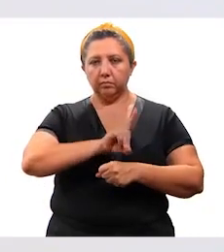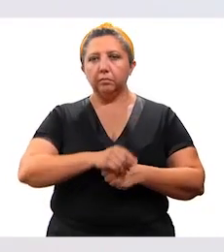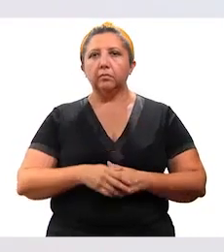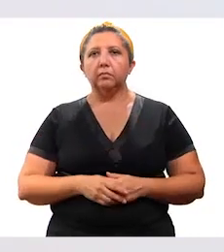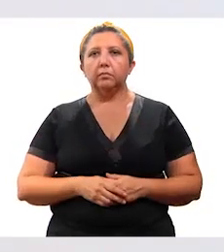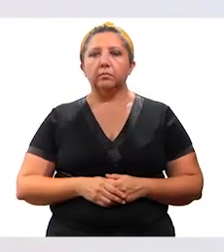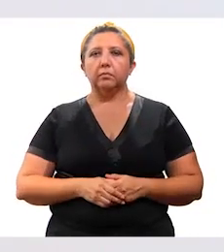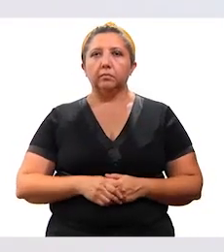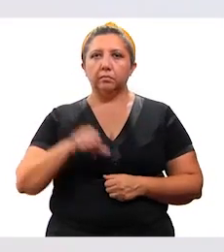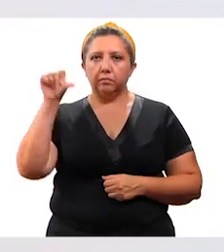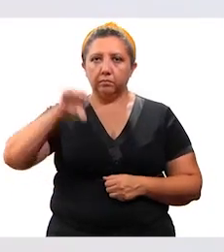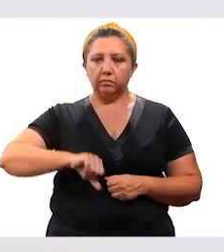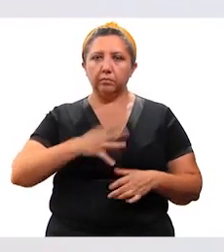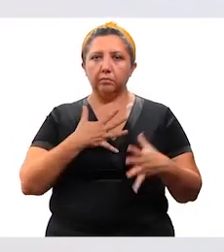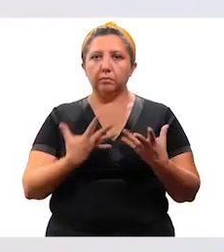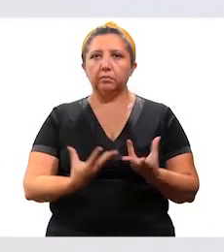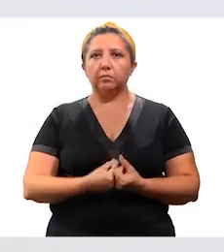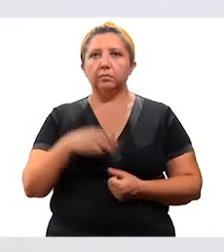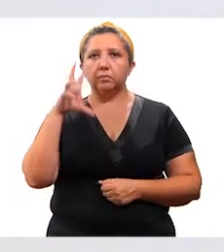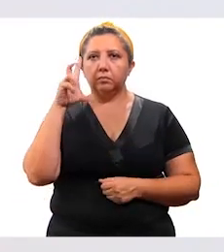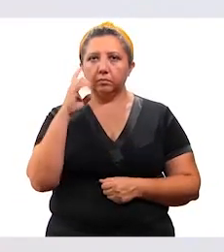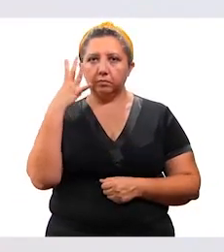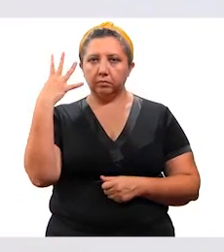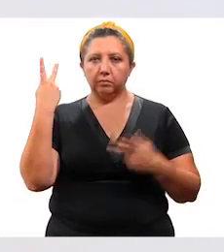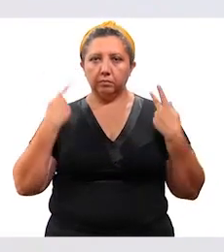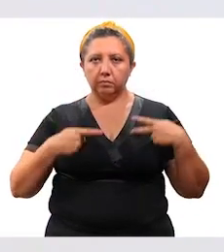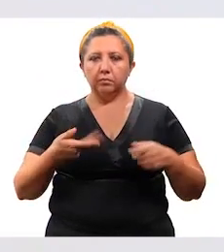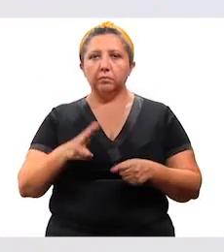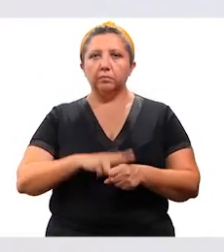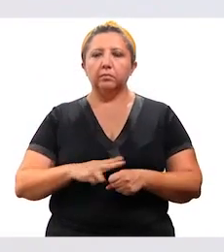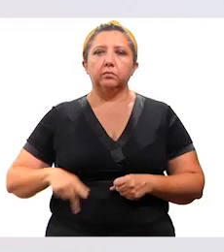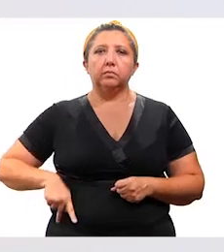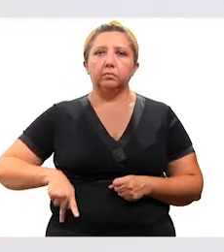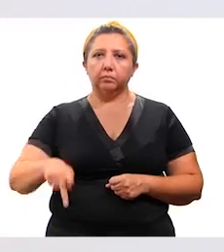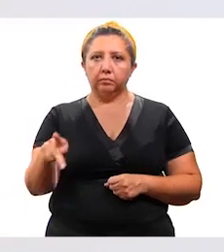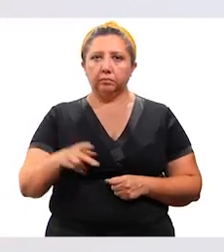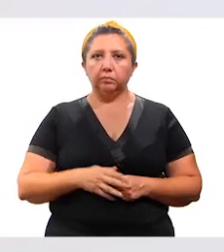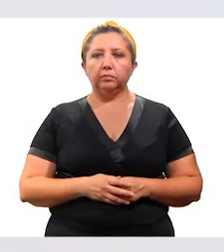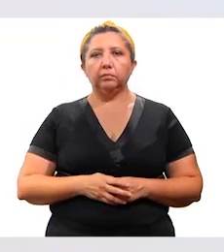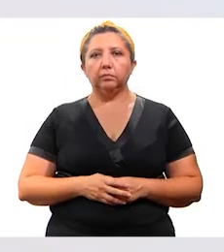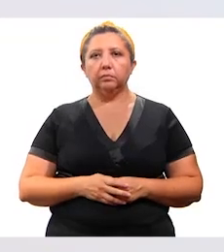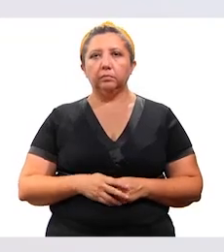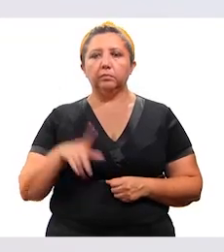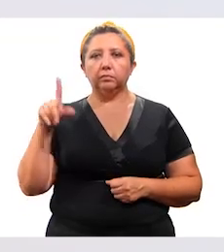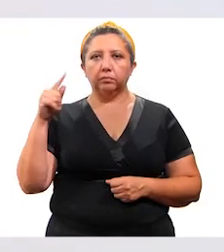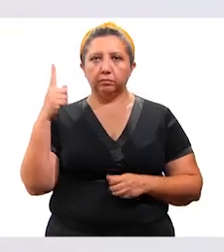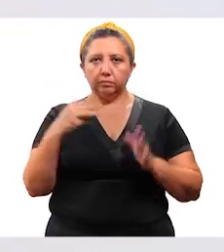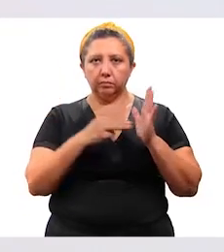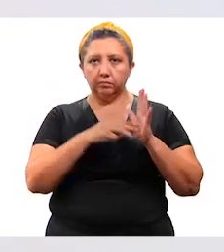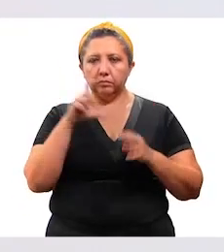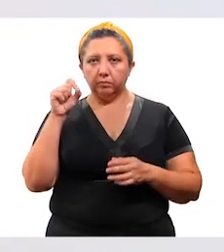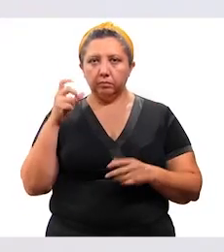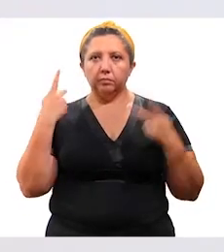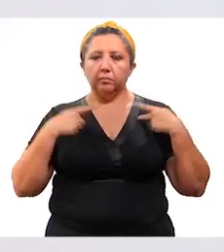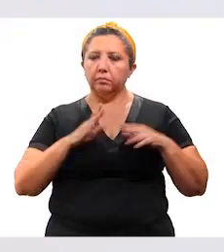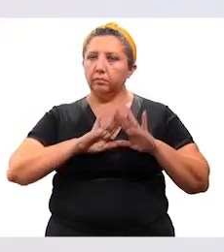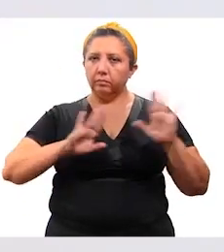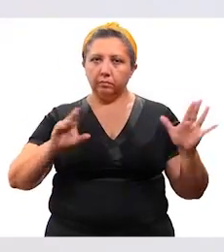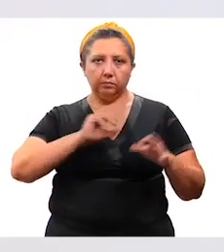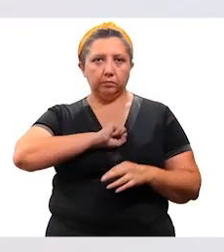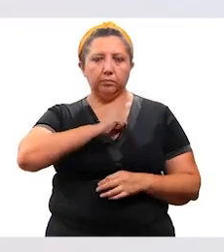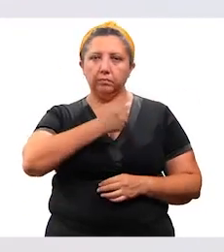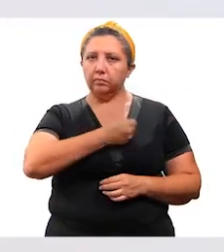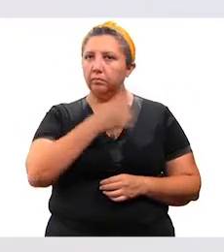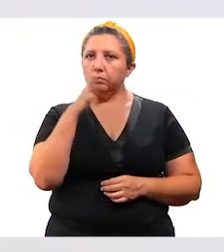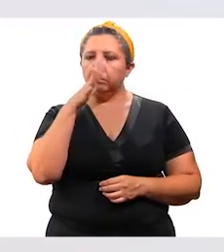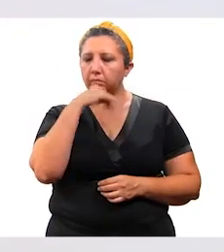ingresos diarios. El día de hoy tenemos 34 pacientes en hospitales públicos. 71.020 pacientes ya se